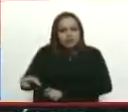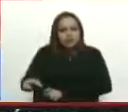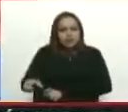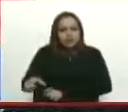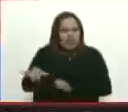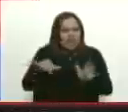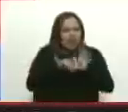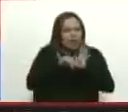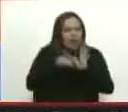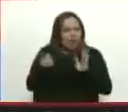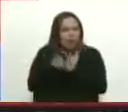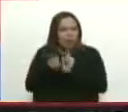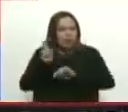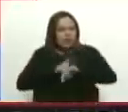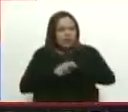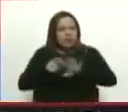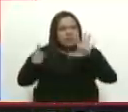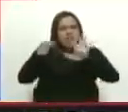6 años, ¿verdad?